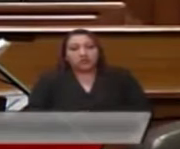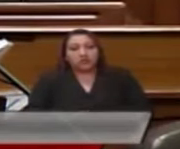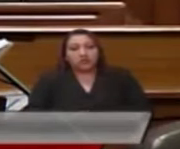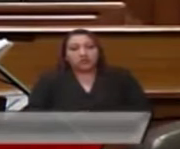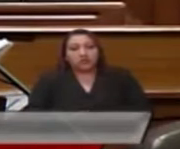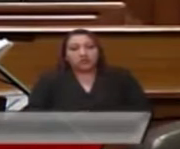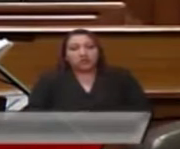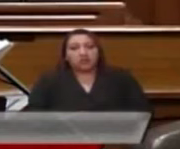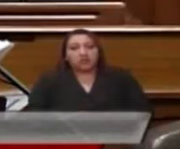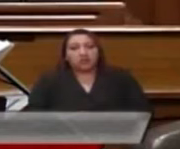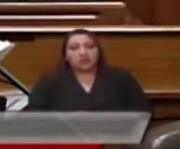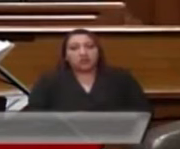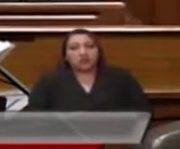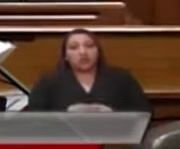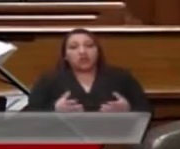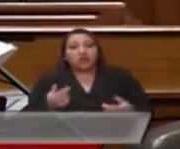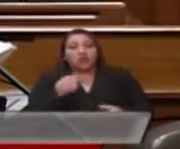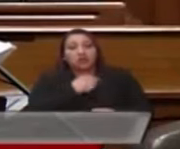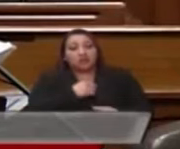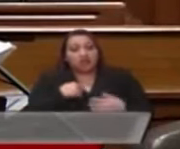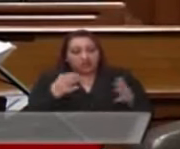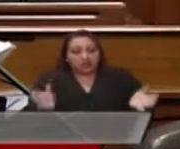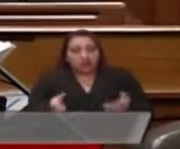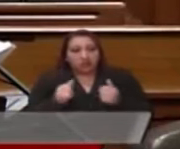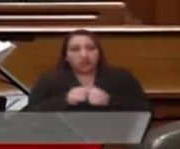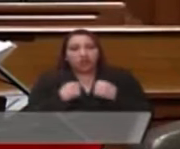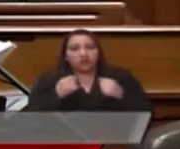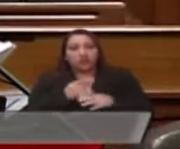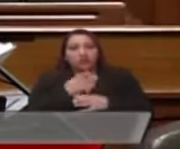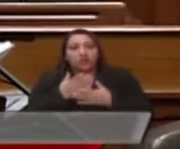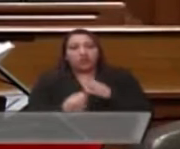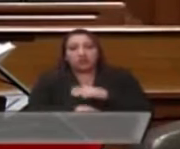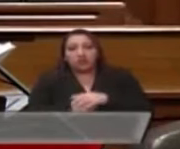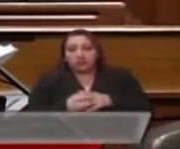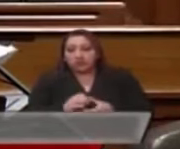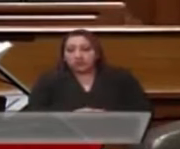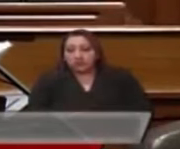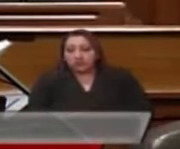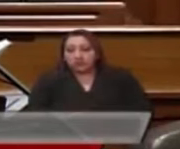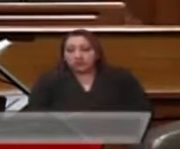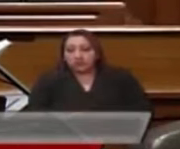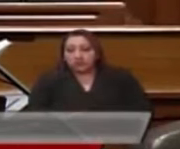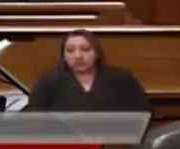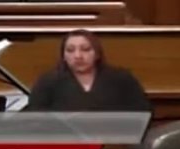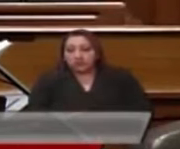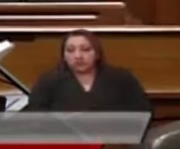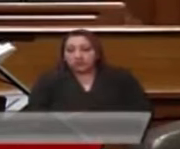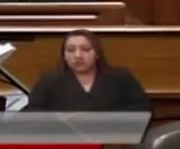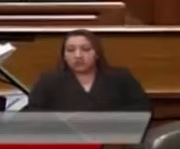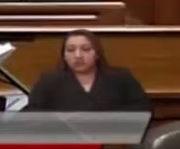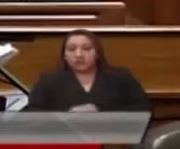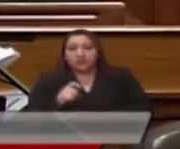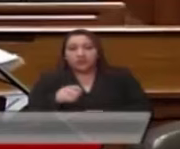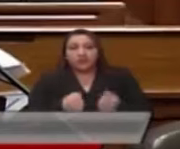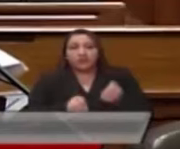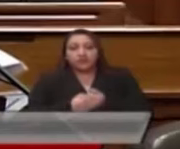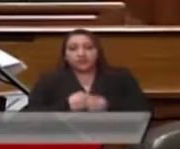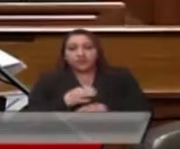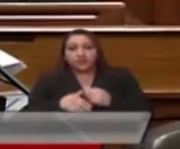que el Poder Ejecutivo se propone impulsar en materia de lucha contra la corrupción y que, por supuesto, requerirán el